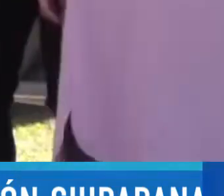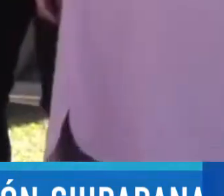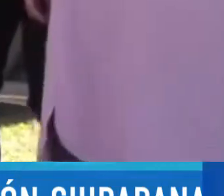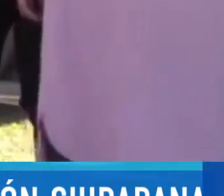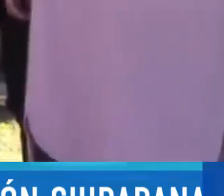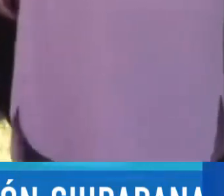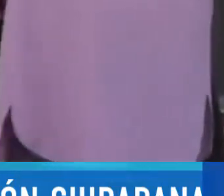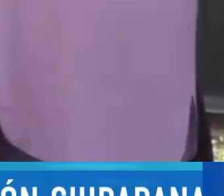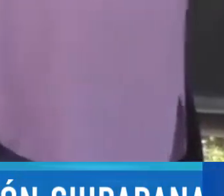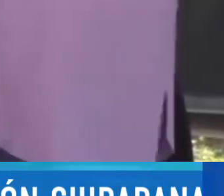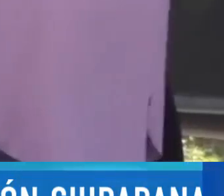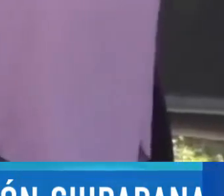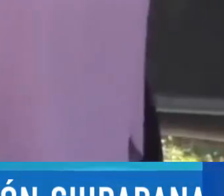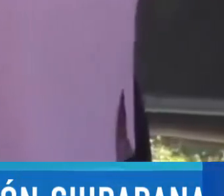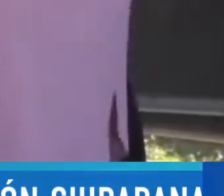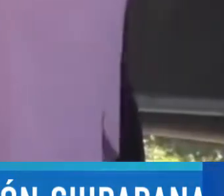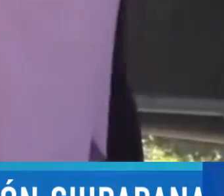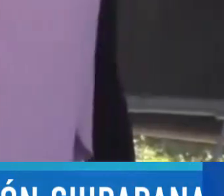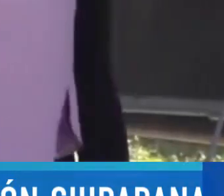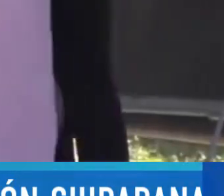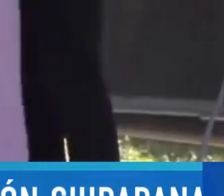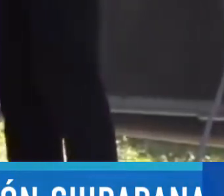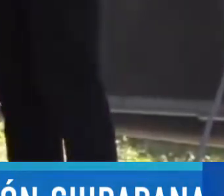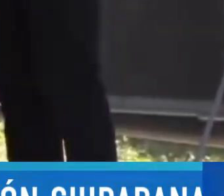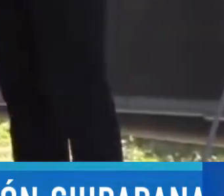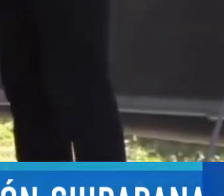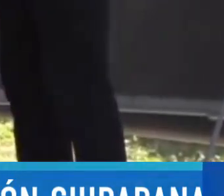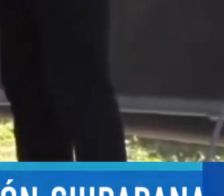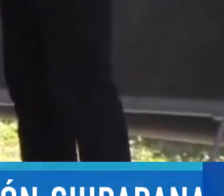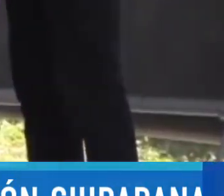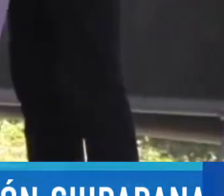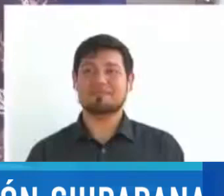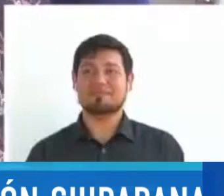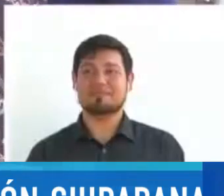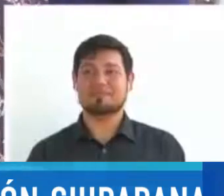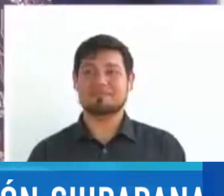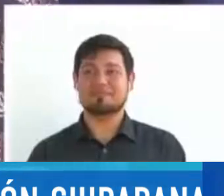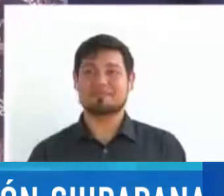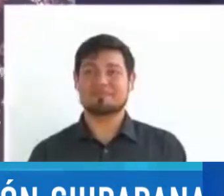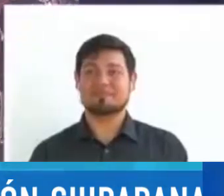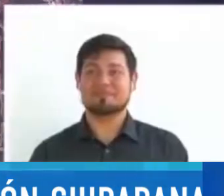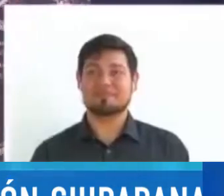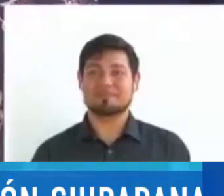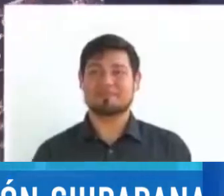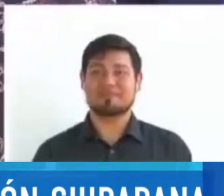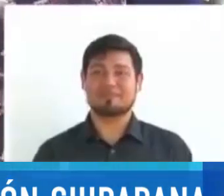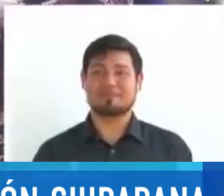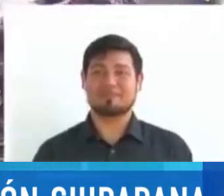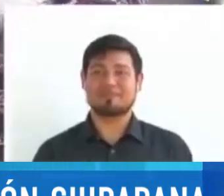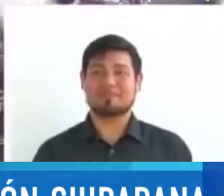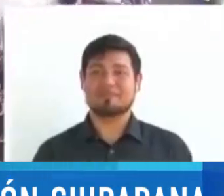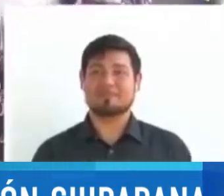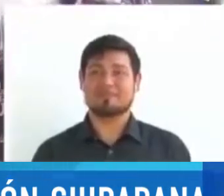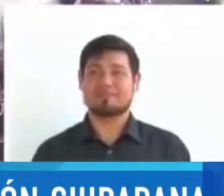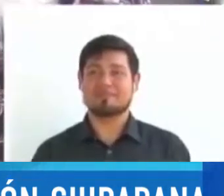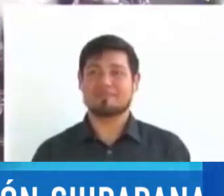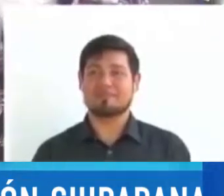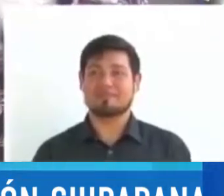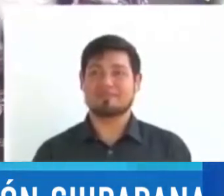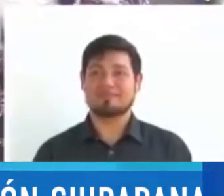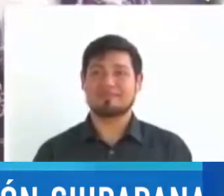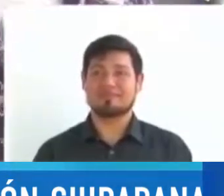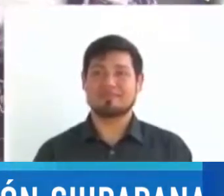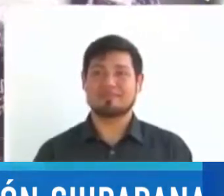con orgullo y que marque a nuestra historia de lo que también queremos proyectar a futuro. Muchas gracias, Heidi, y gracias a todos y